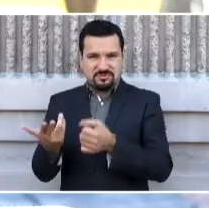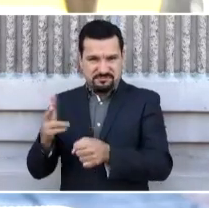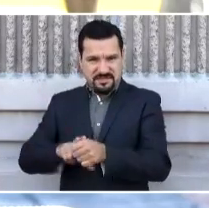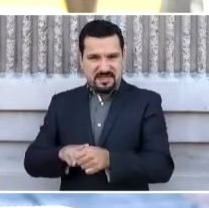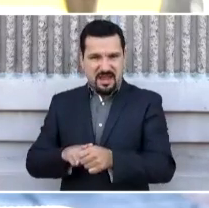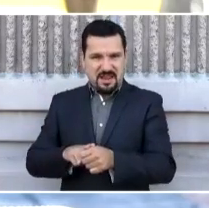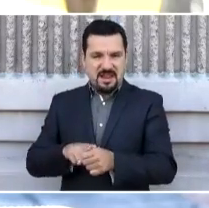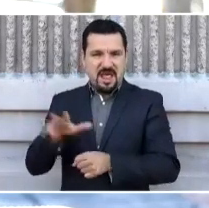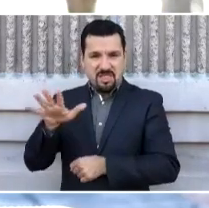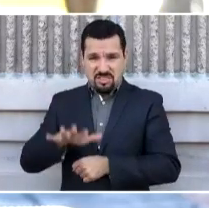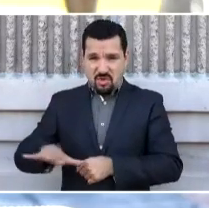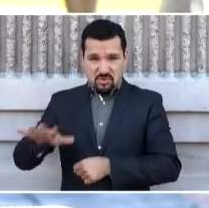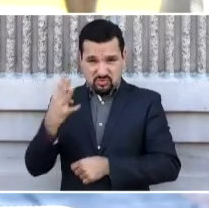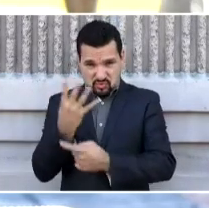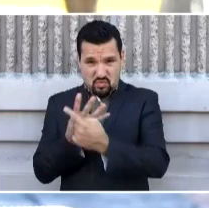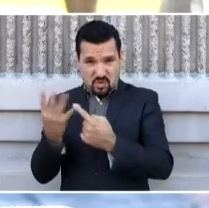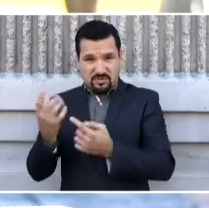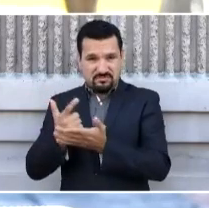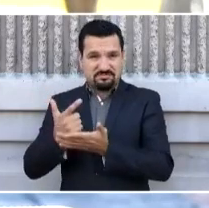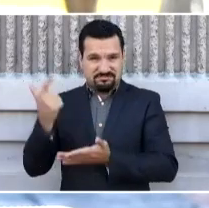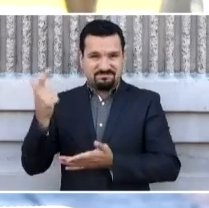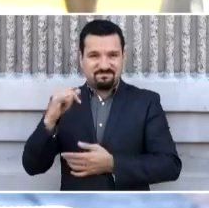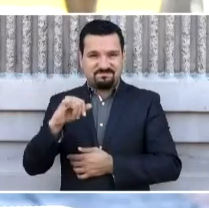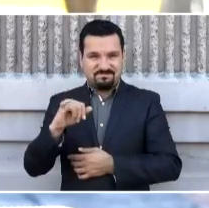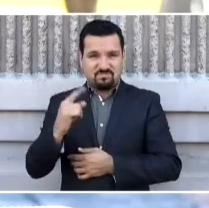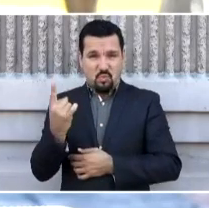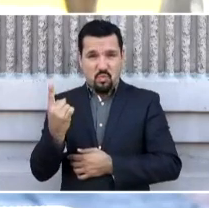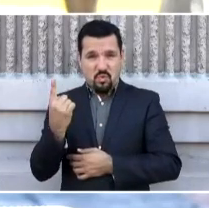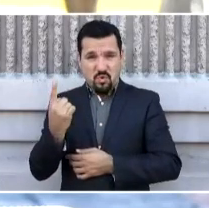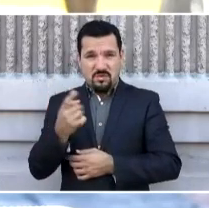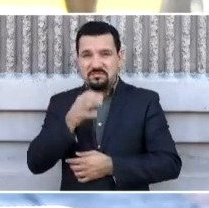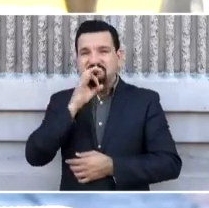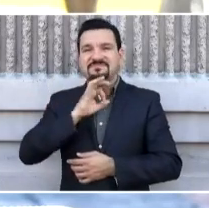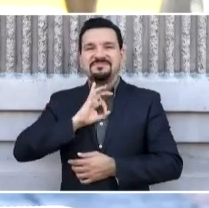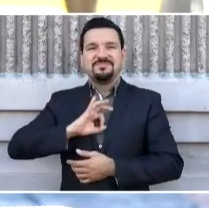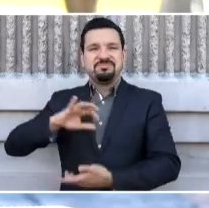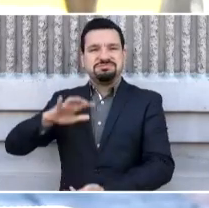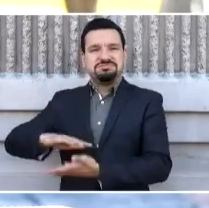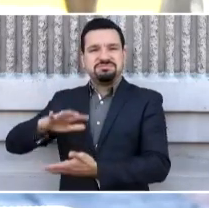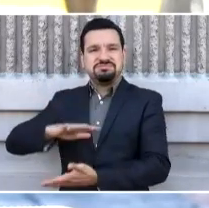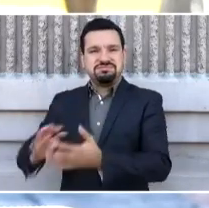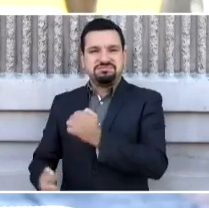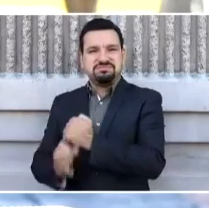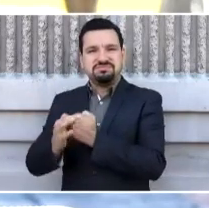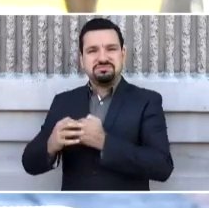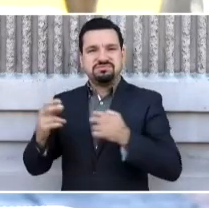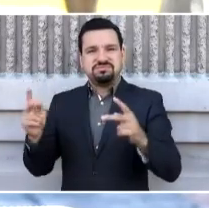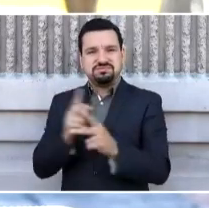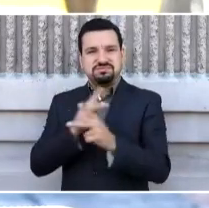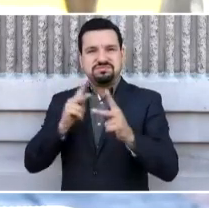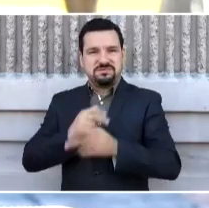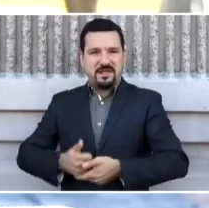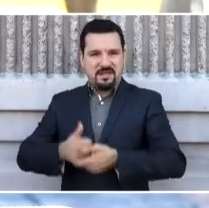todos ellos se encuentran graves, estos 4, y uno de ellos tiene ventilación mecánica invasiva.